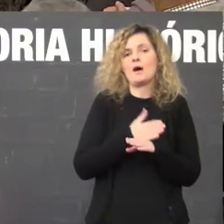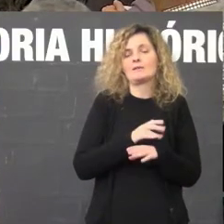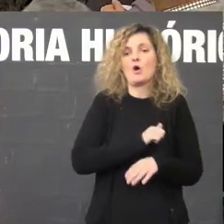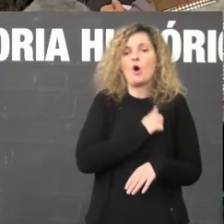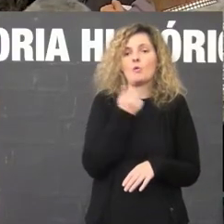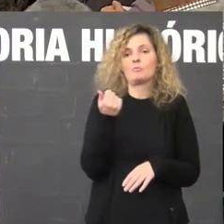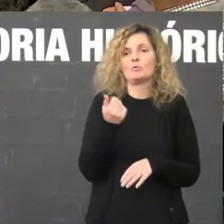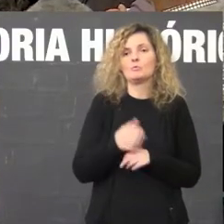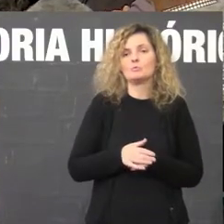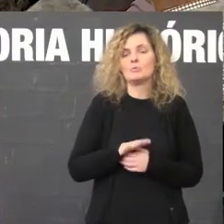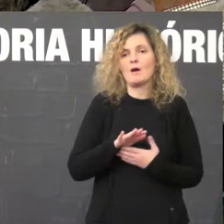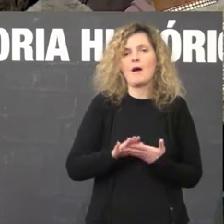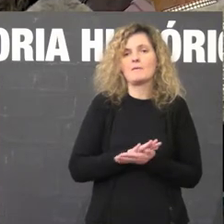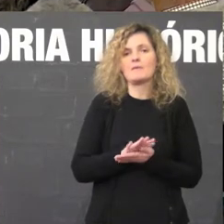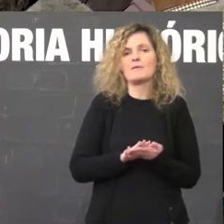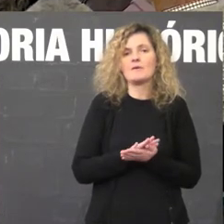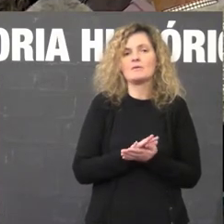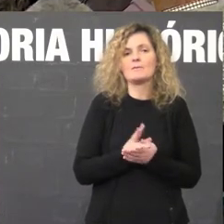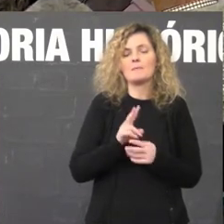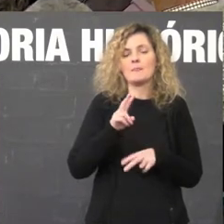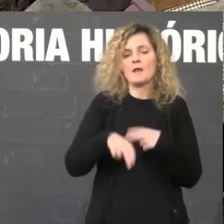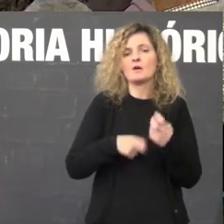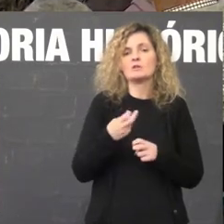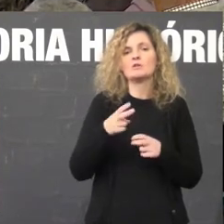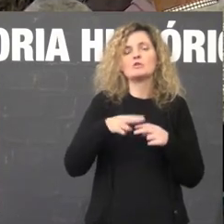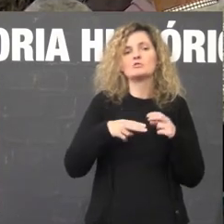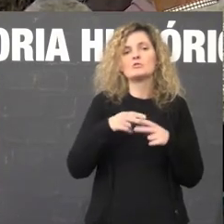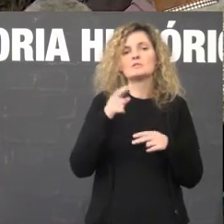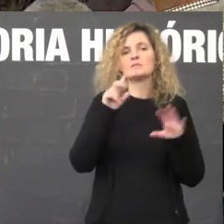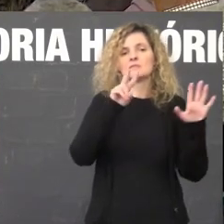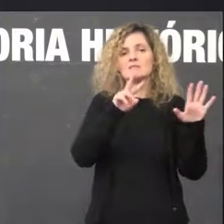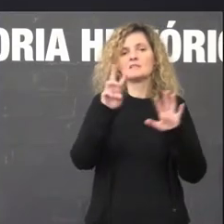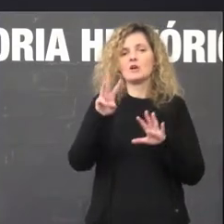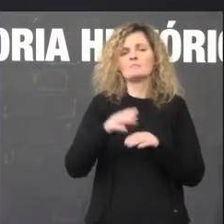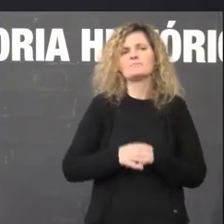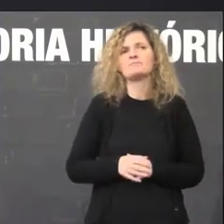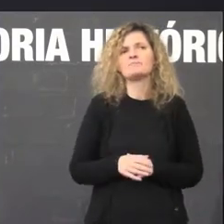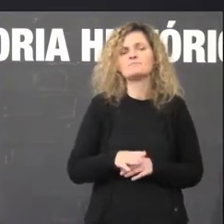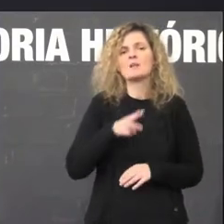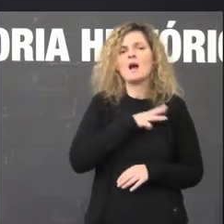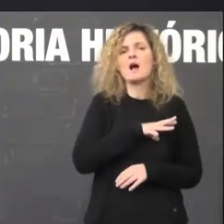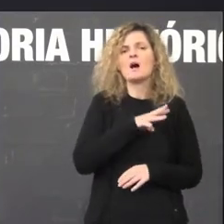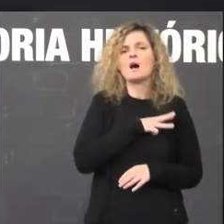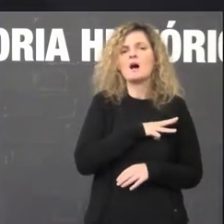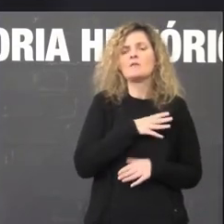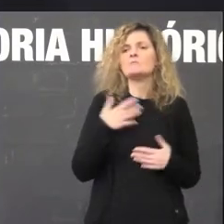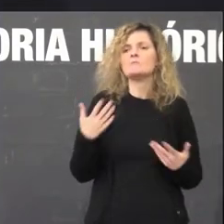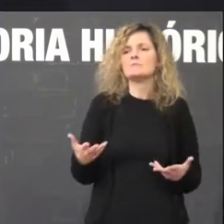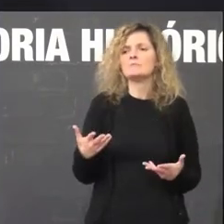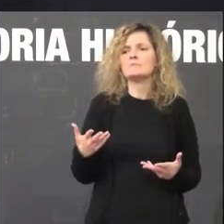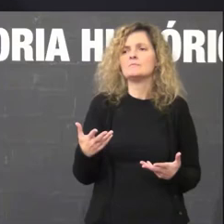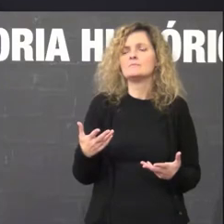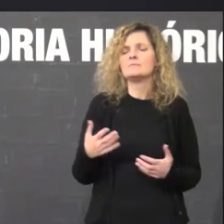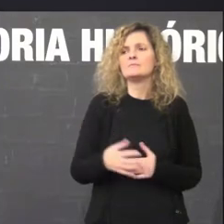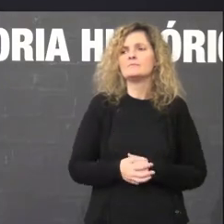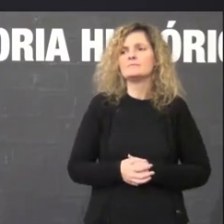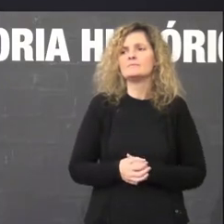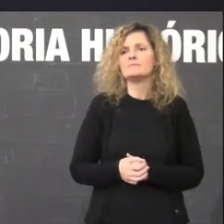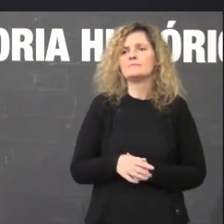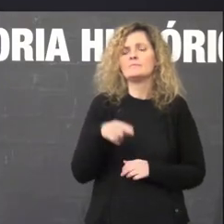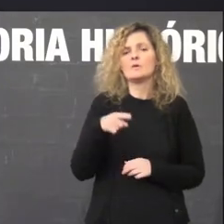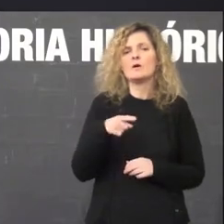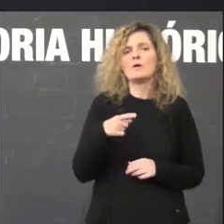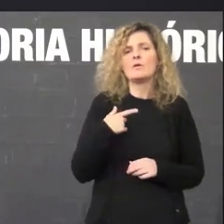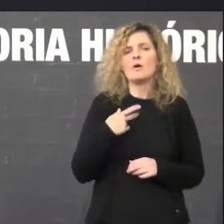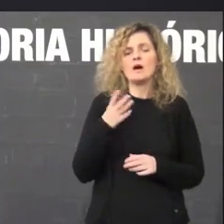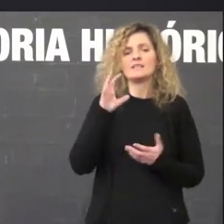oportuno. A Constitución do 78 e a masonería actual que consagraba